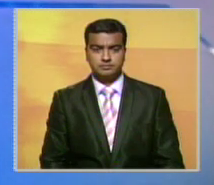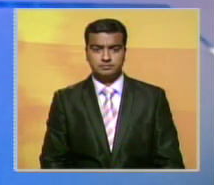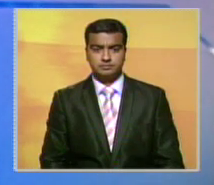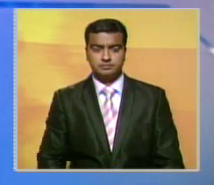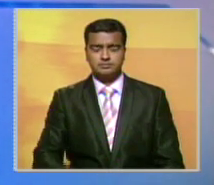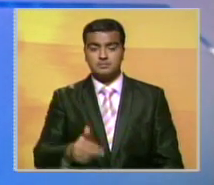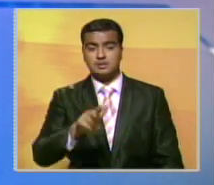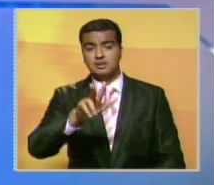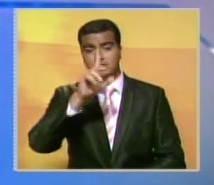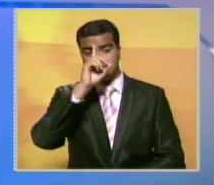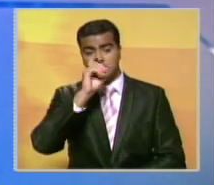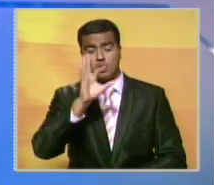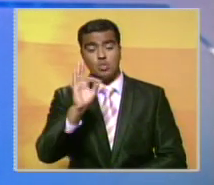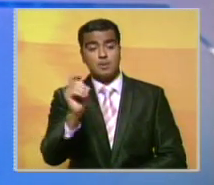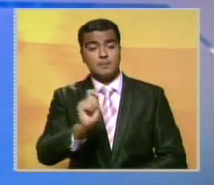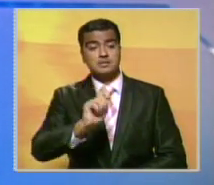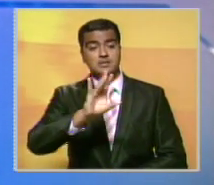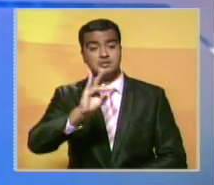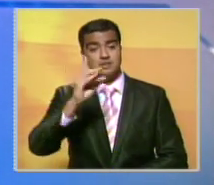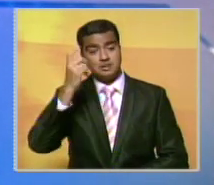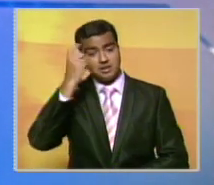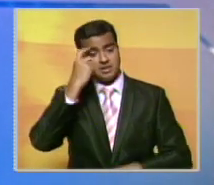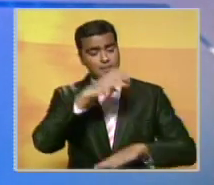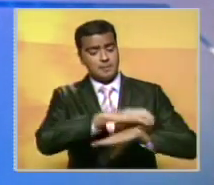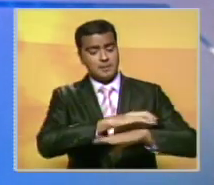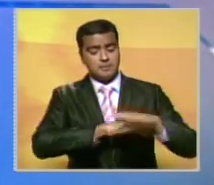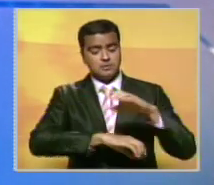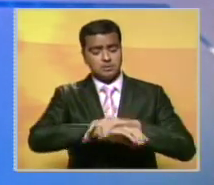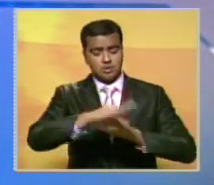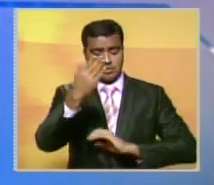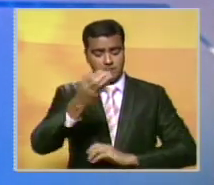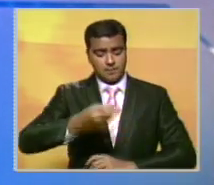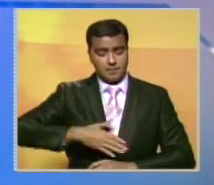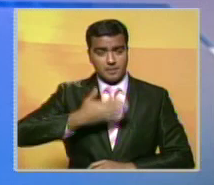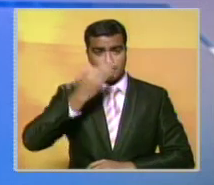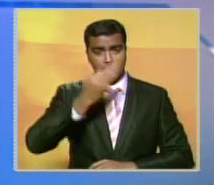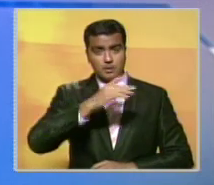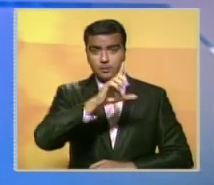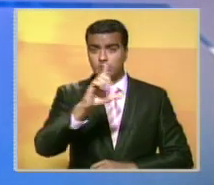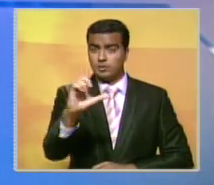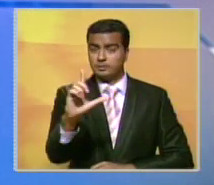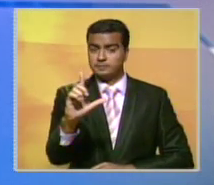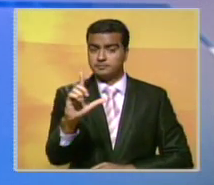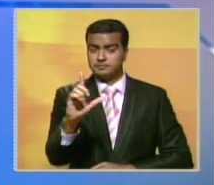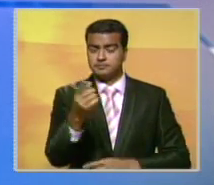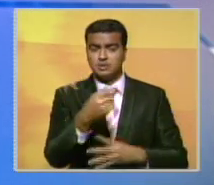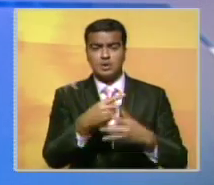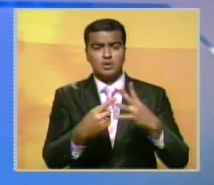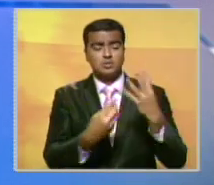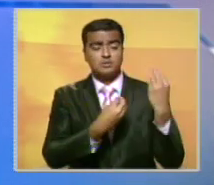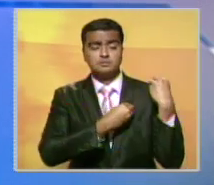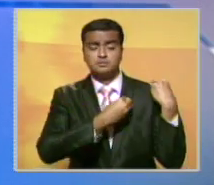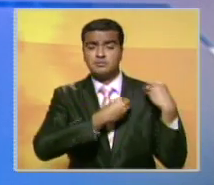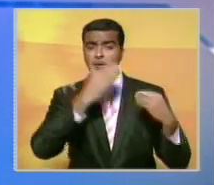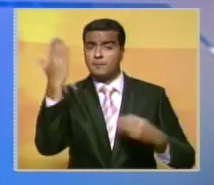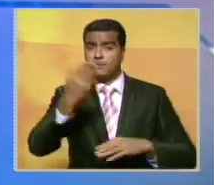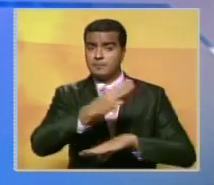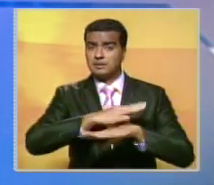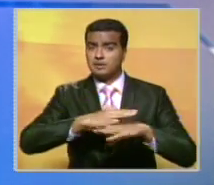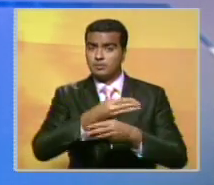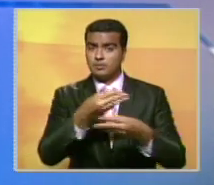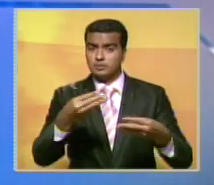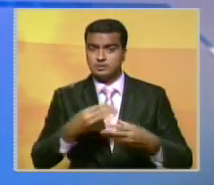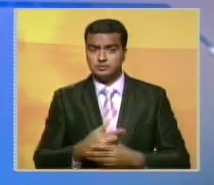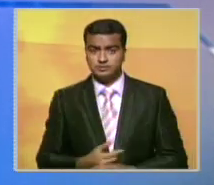13 años 9 meses y 7 días de prisión sería la condena que podría cumplir Leopoldo López por los delitos que le Fueron imputados por el Ministerio